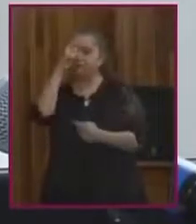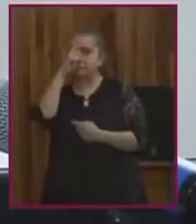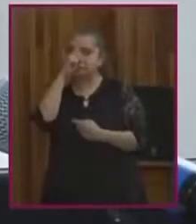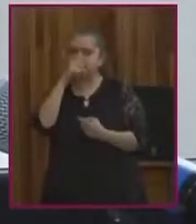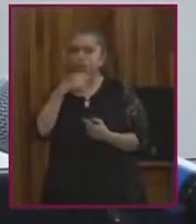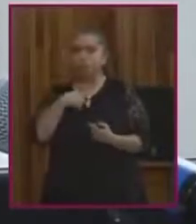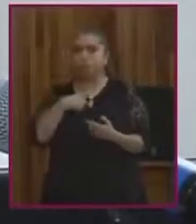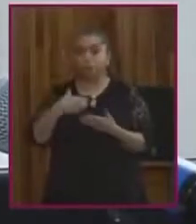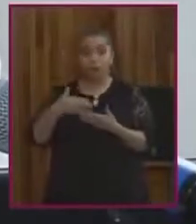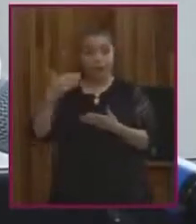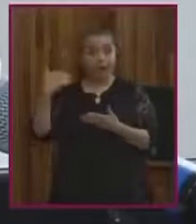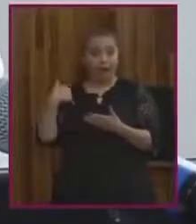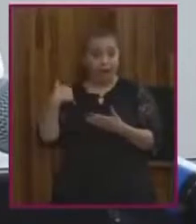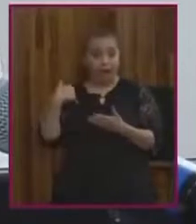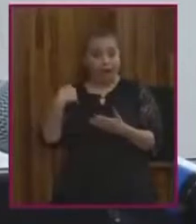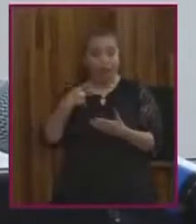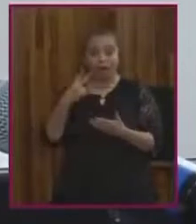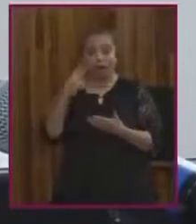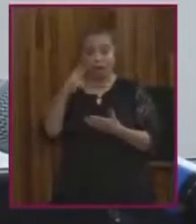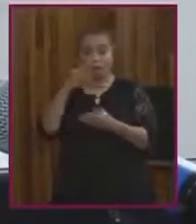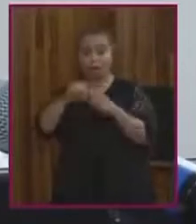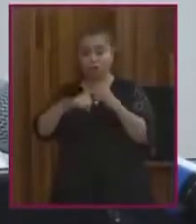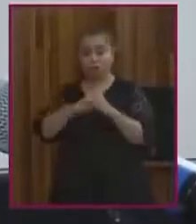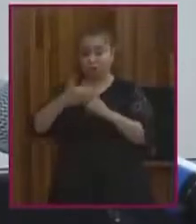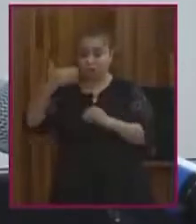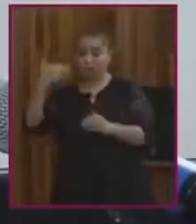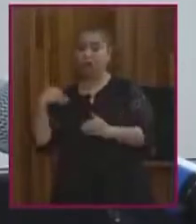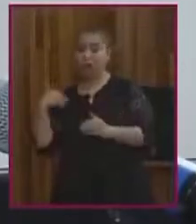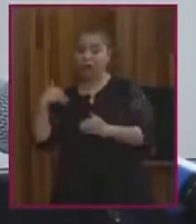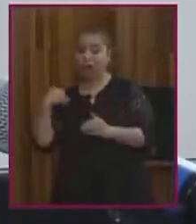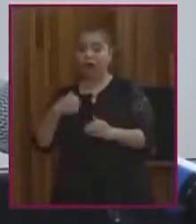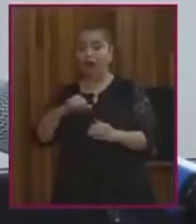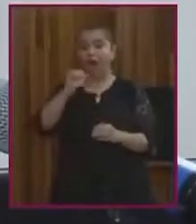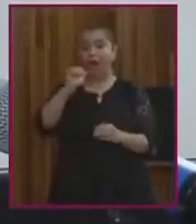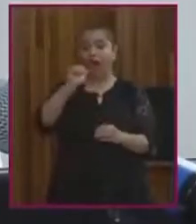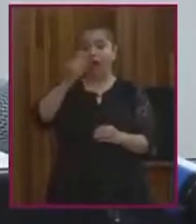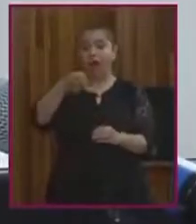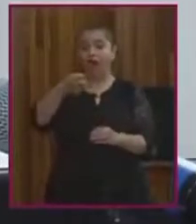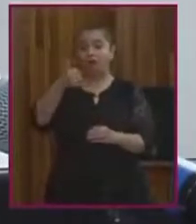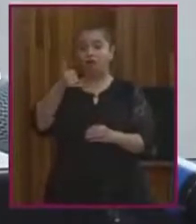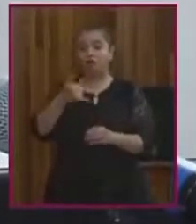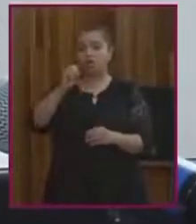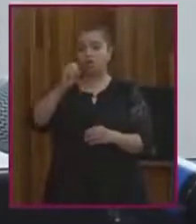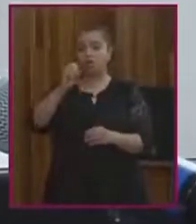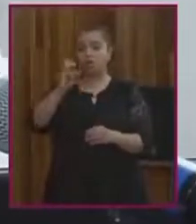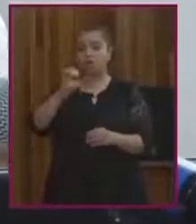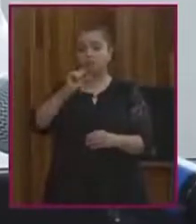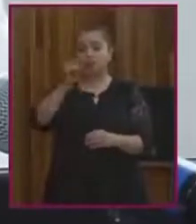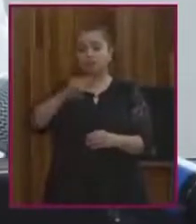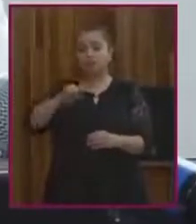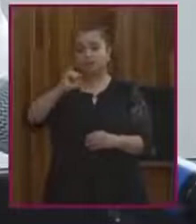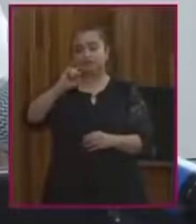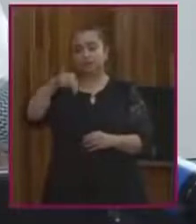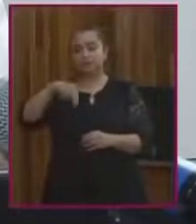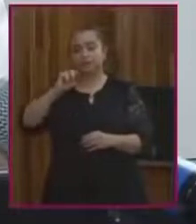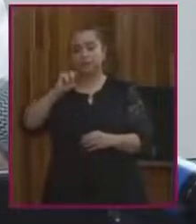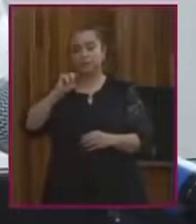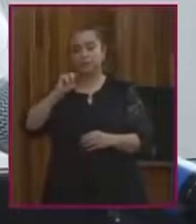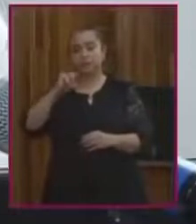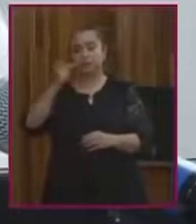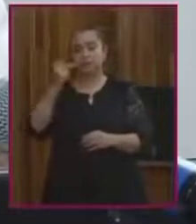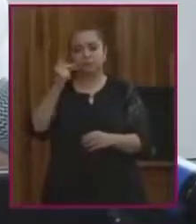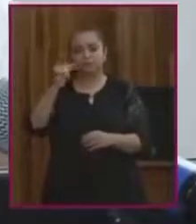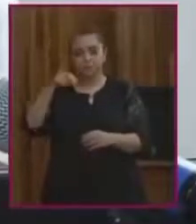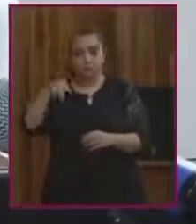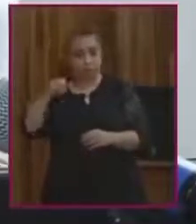hace 2 semanas en Ayotzinapa, en la normal rural, y como maestra de matemática les decía, a ver, ¿quieren un pedazo de scotch? ¿Cuánto quieren?